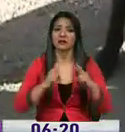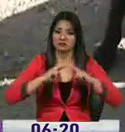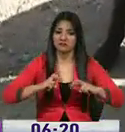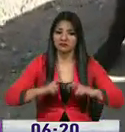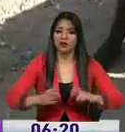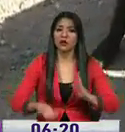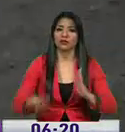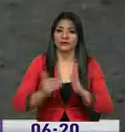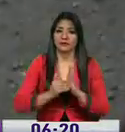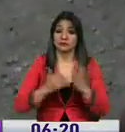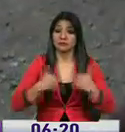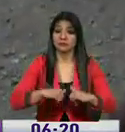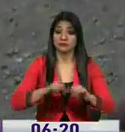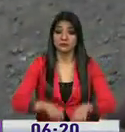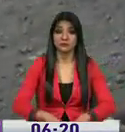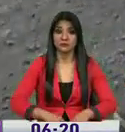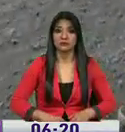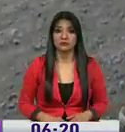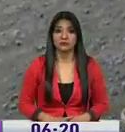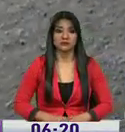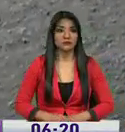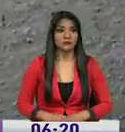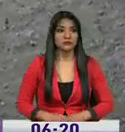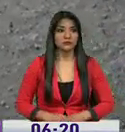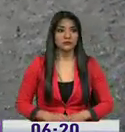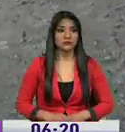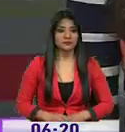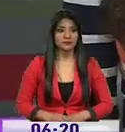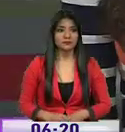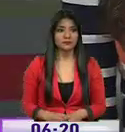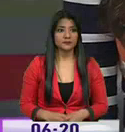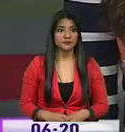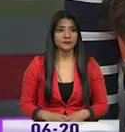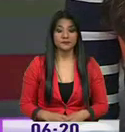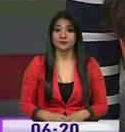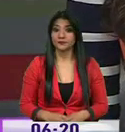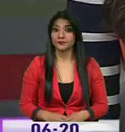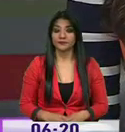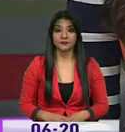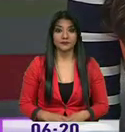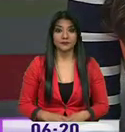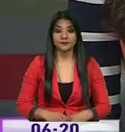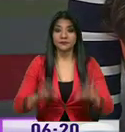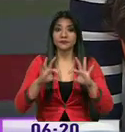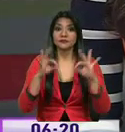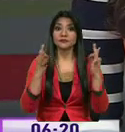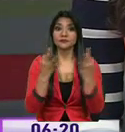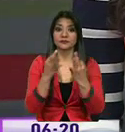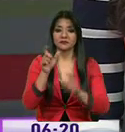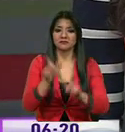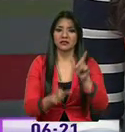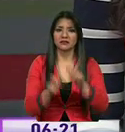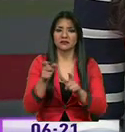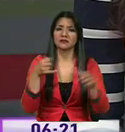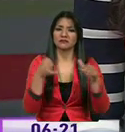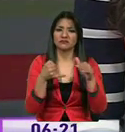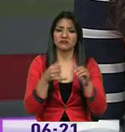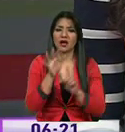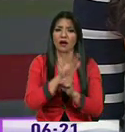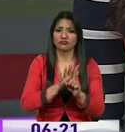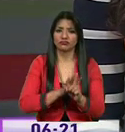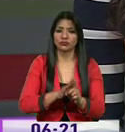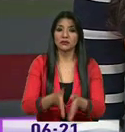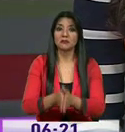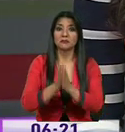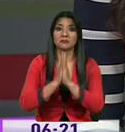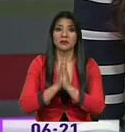investigaciones. Informó Carolina Basante. Y los familiares de presuntas víctimas de abuso sexual solicitaron la